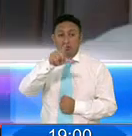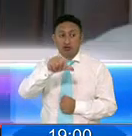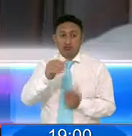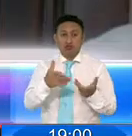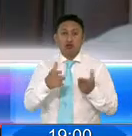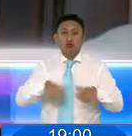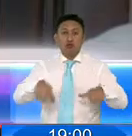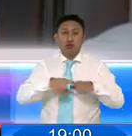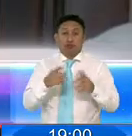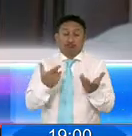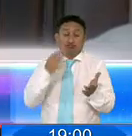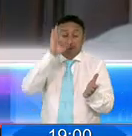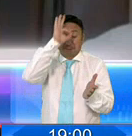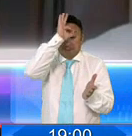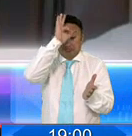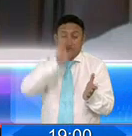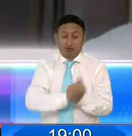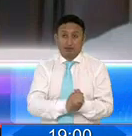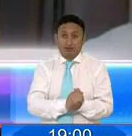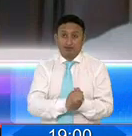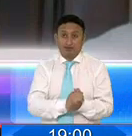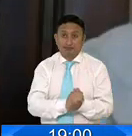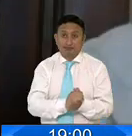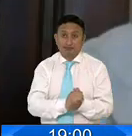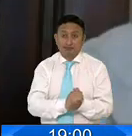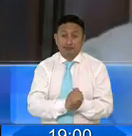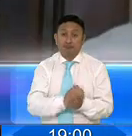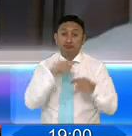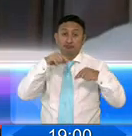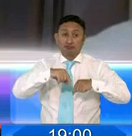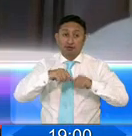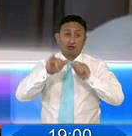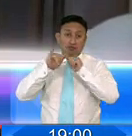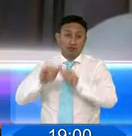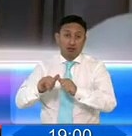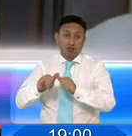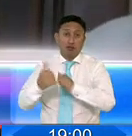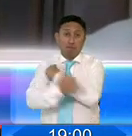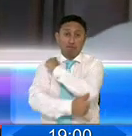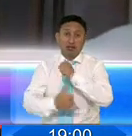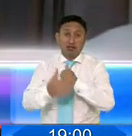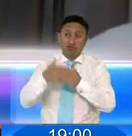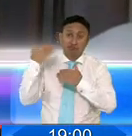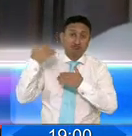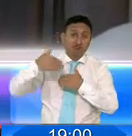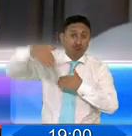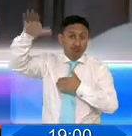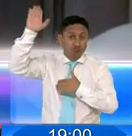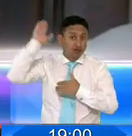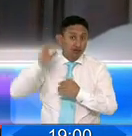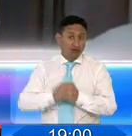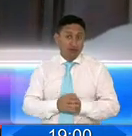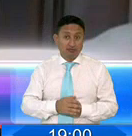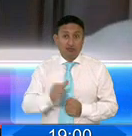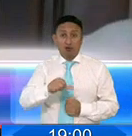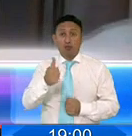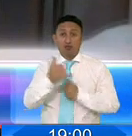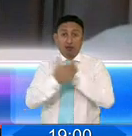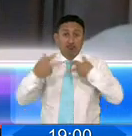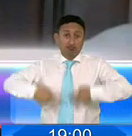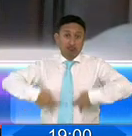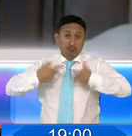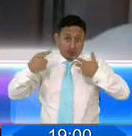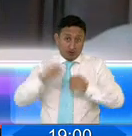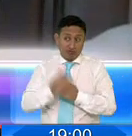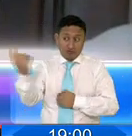residencia. En el peor de los casos, deberán permanecer fuera del país por el resto de sus días hasta que mueran. No